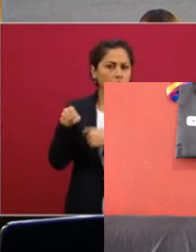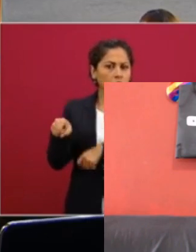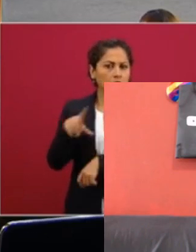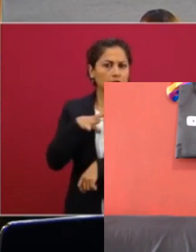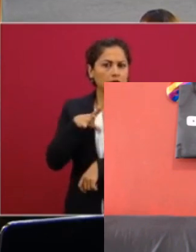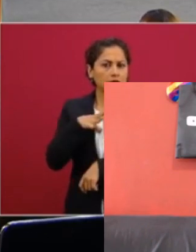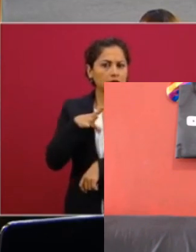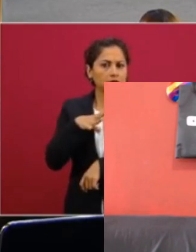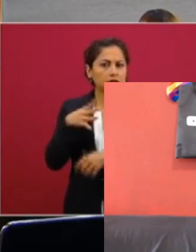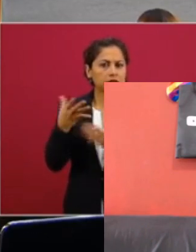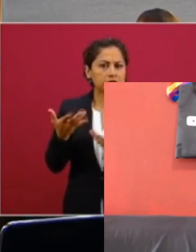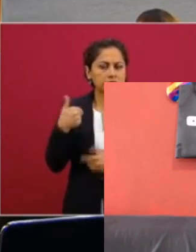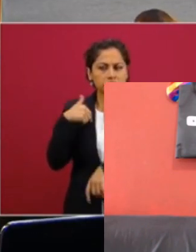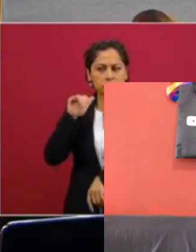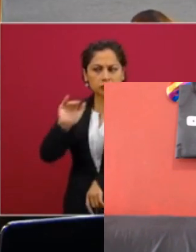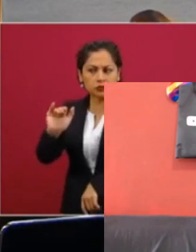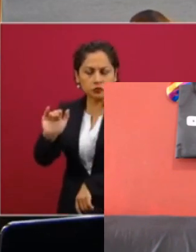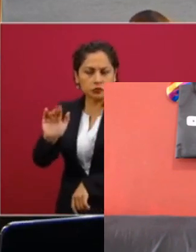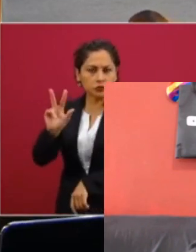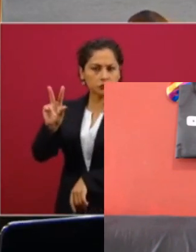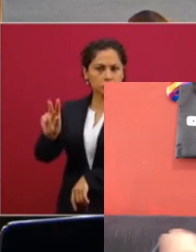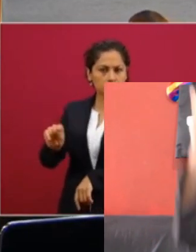se nos van a venir encima los medios